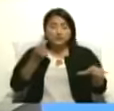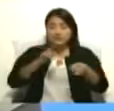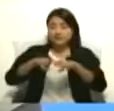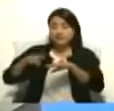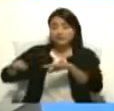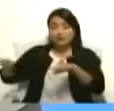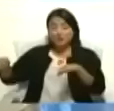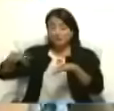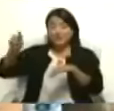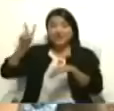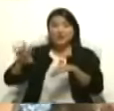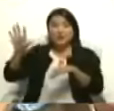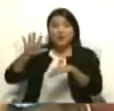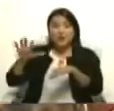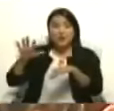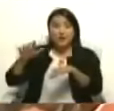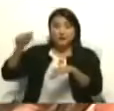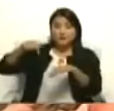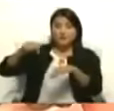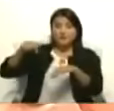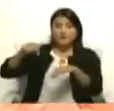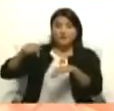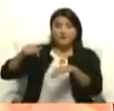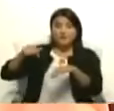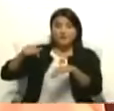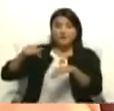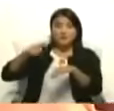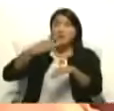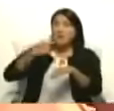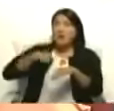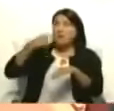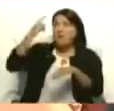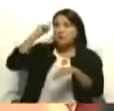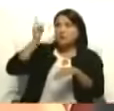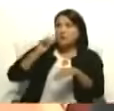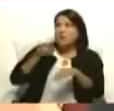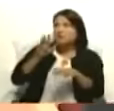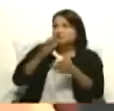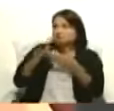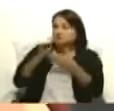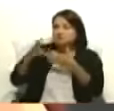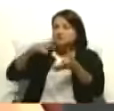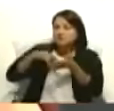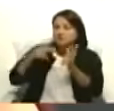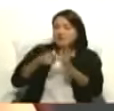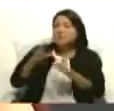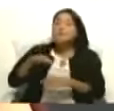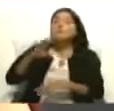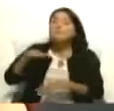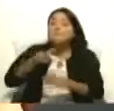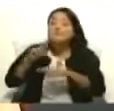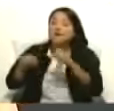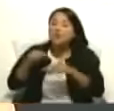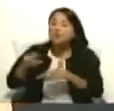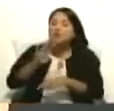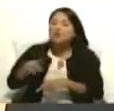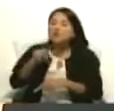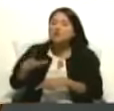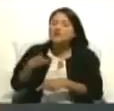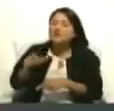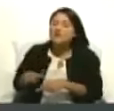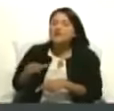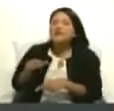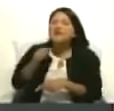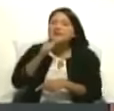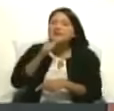Venezuela no hay una sola niña en Venezuela que a usted le pregunte de quién er la Guyana sequa